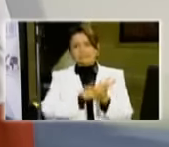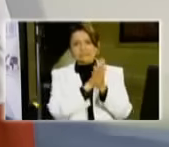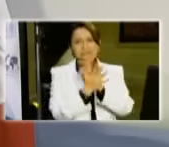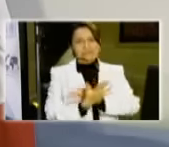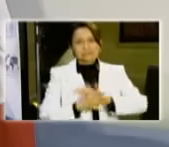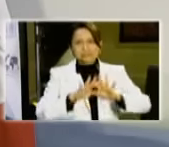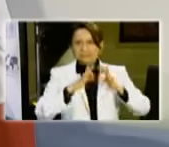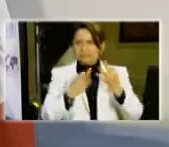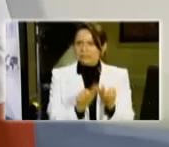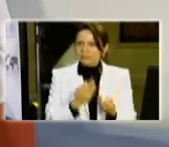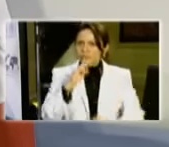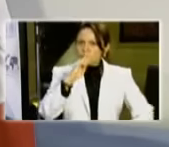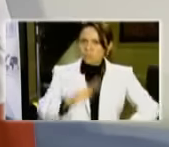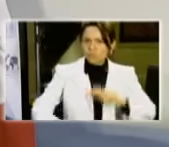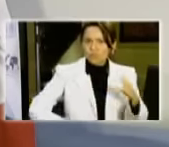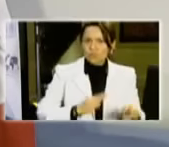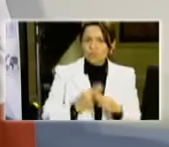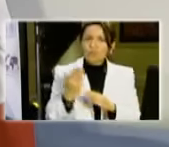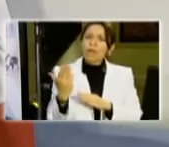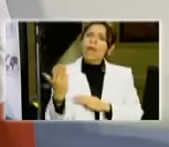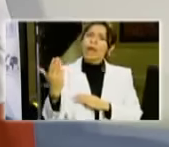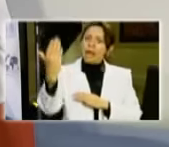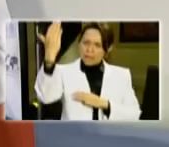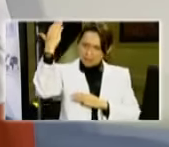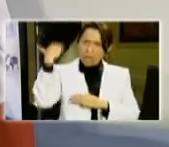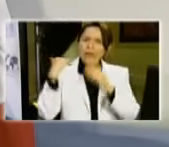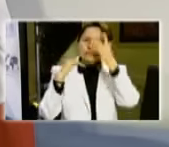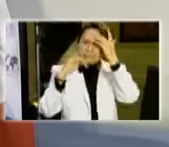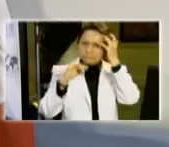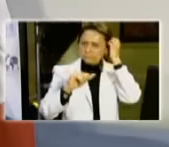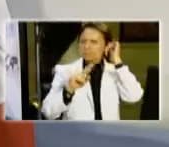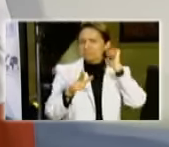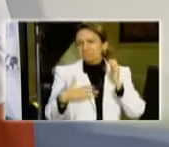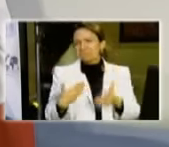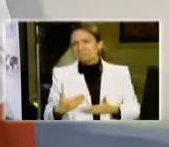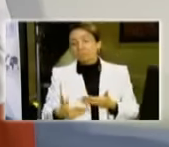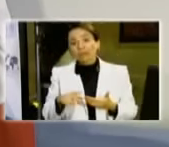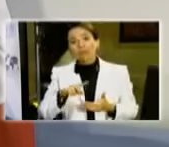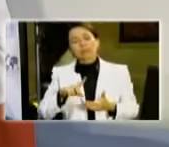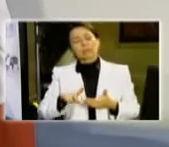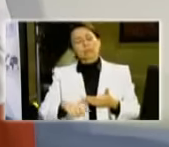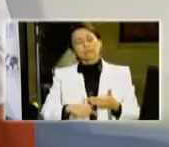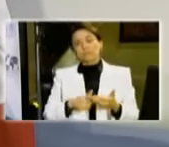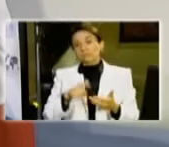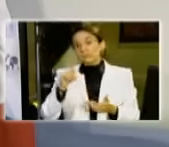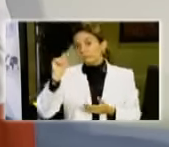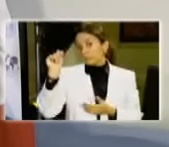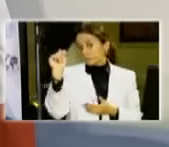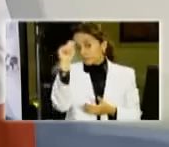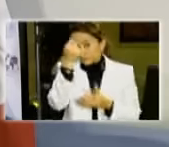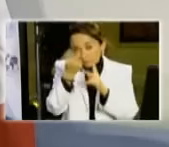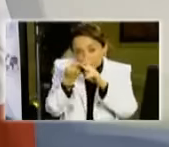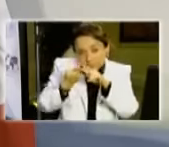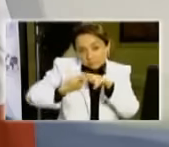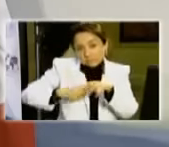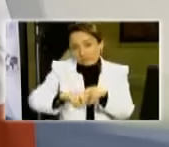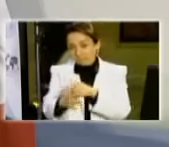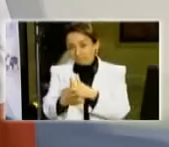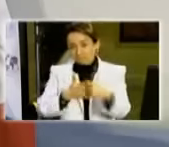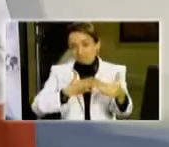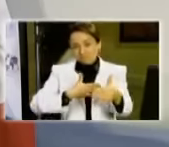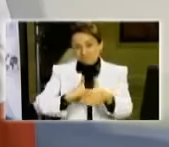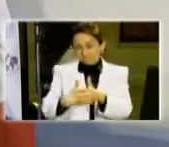principalmente marcado por el impresionante avance tecnológico que ha cambiado las formas productivas y la vida